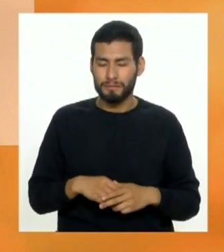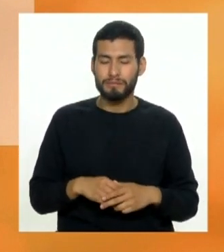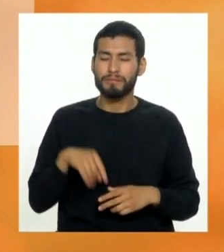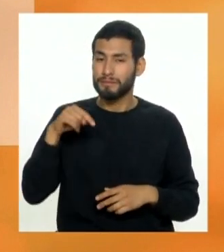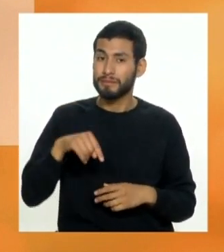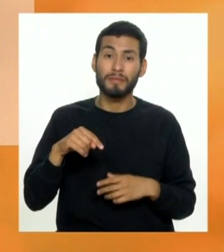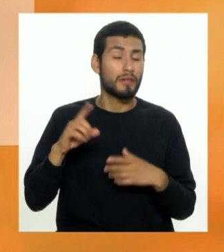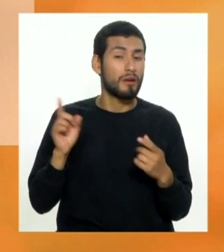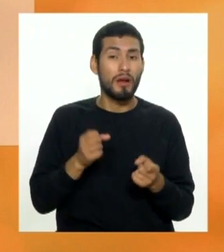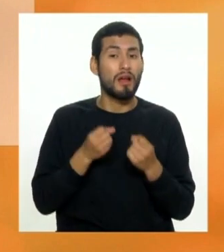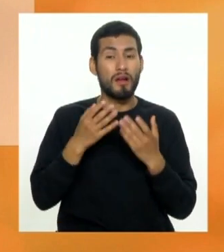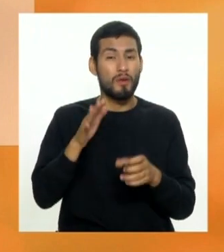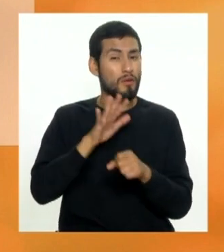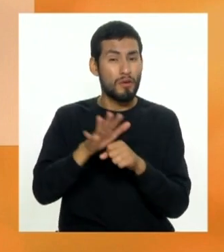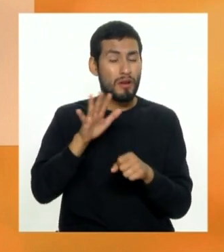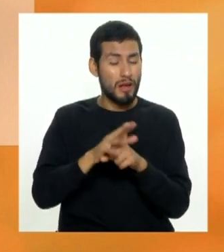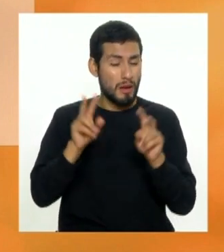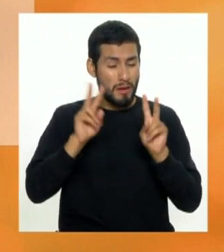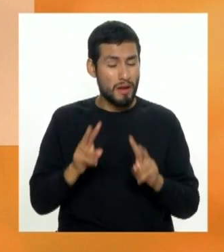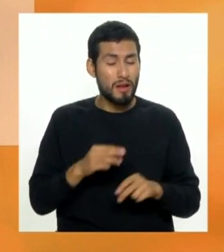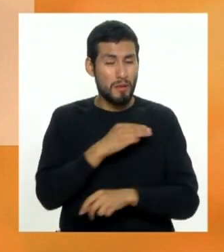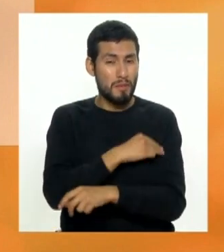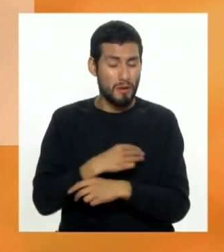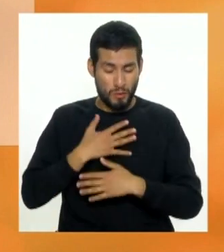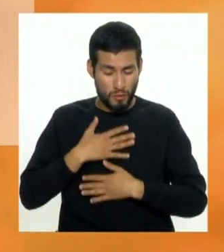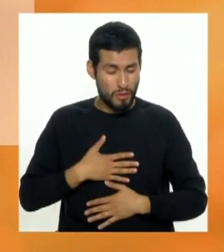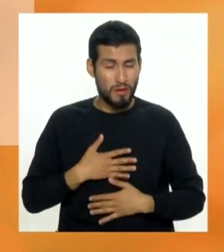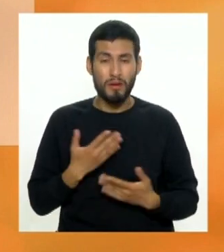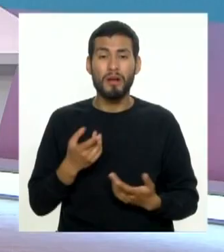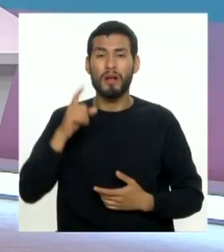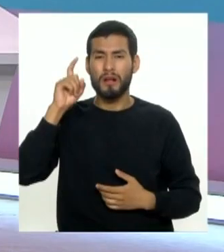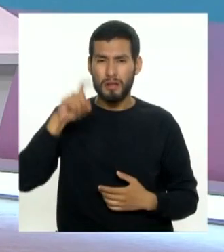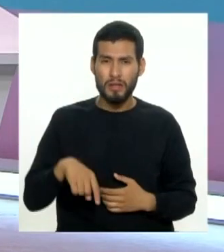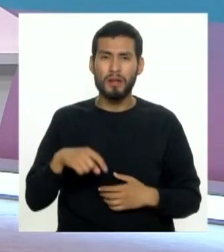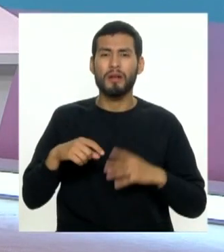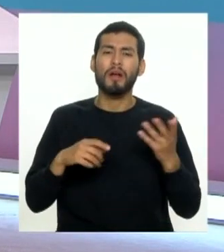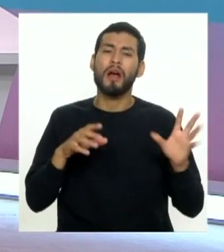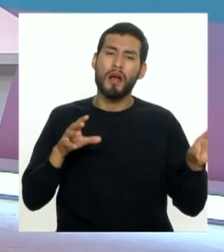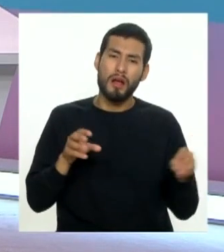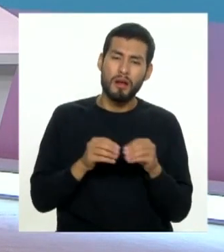no provee suficientes vitaminas y minerales, deben esta